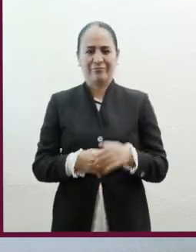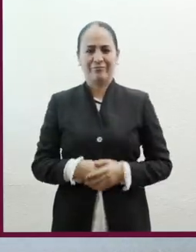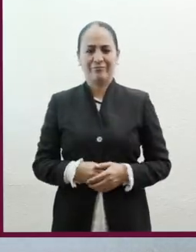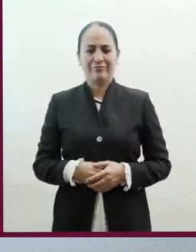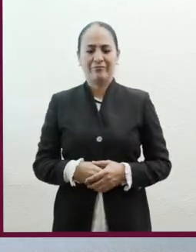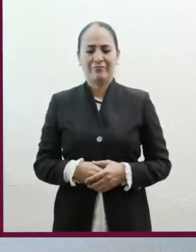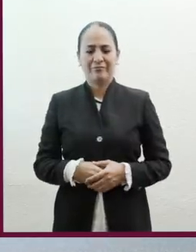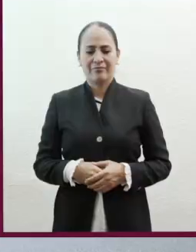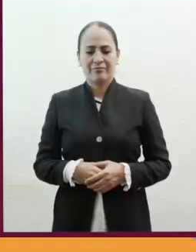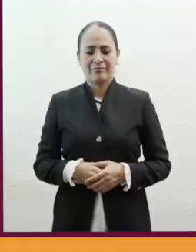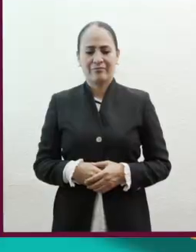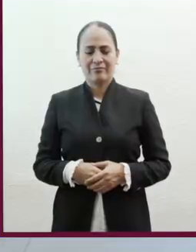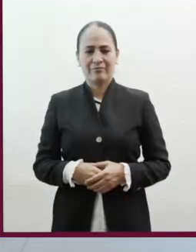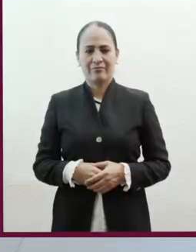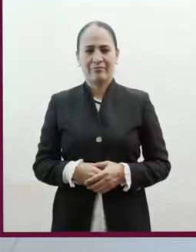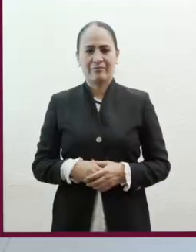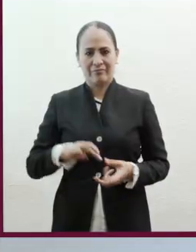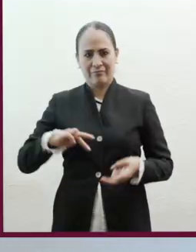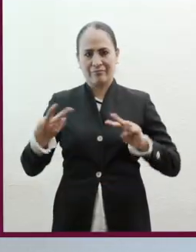Lo ejecutamos.